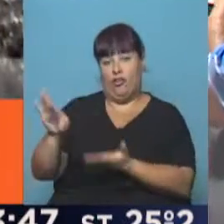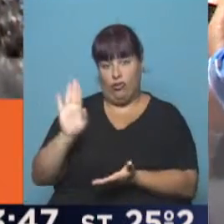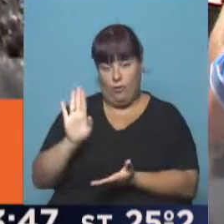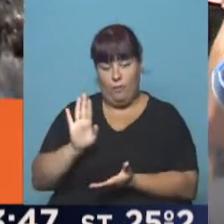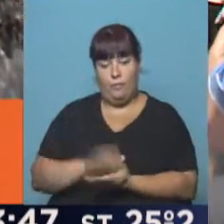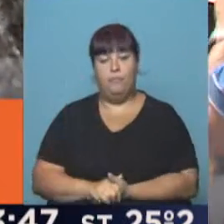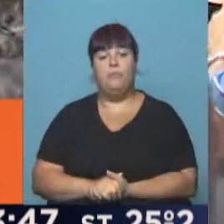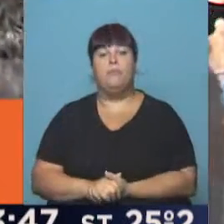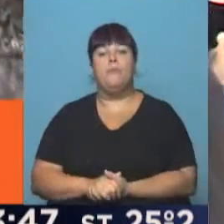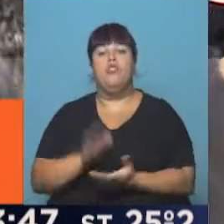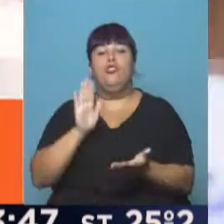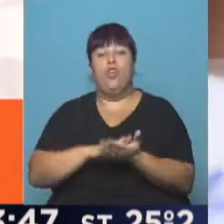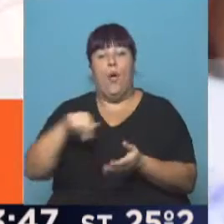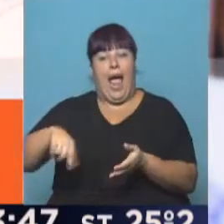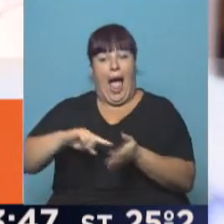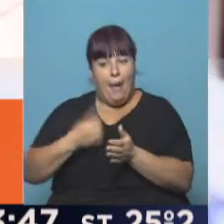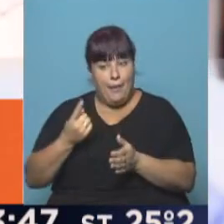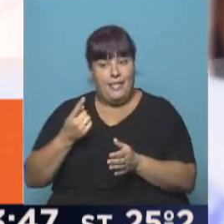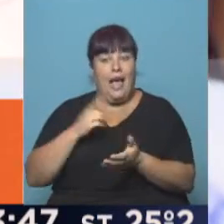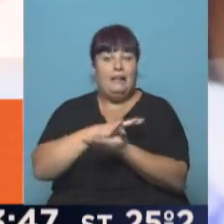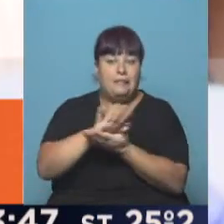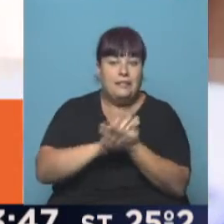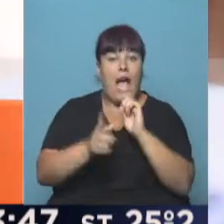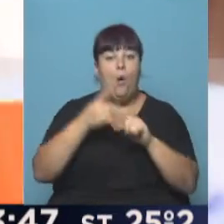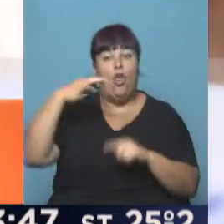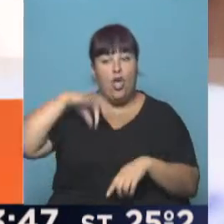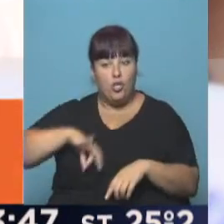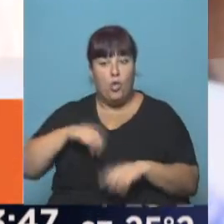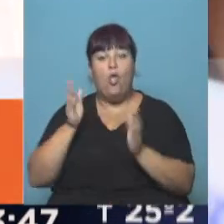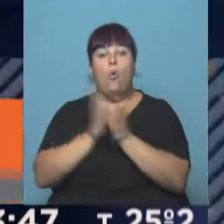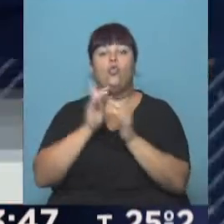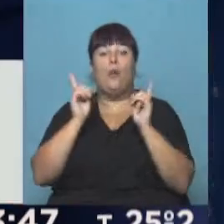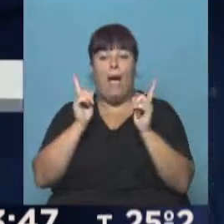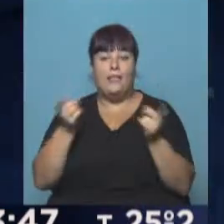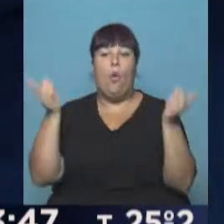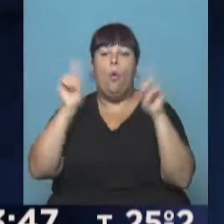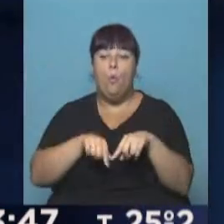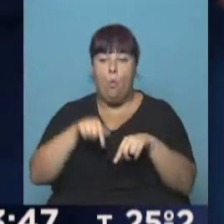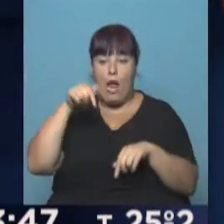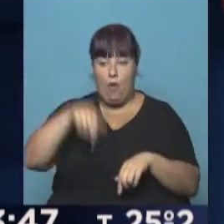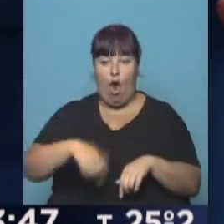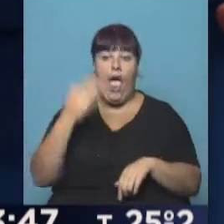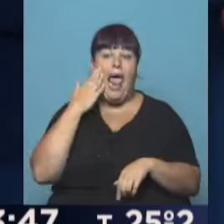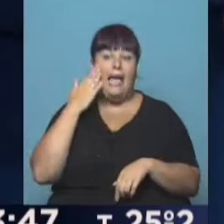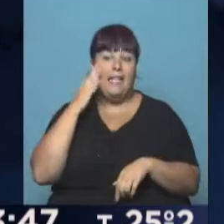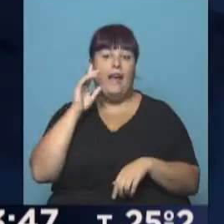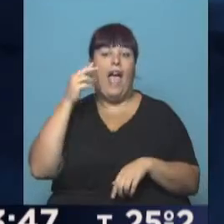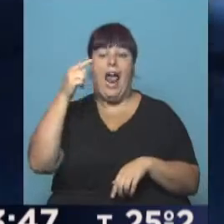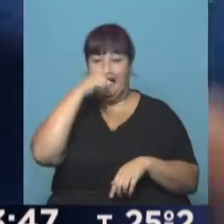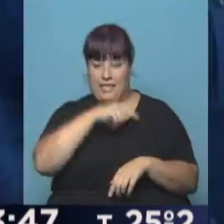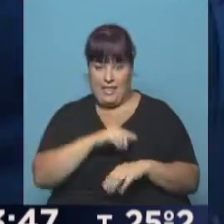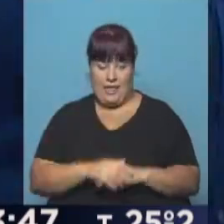en el ámbito porteño las negociaciones paritarias con los maestros se retomarán esta tarde a las 19